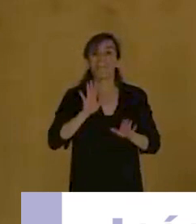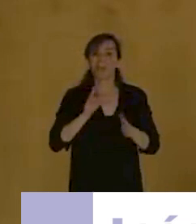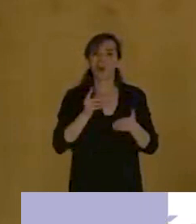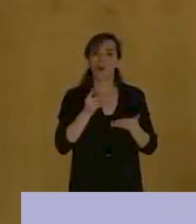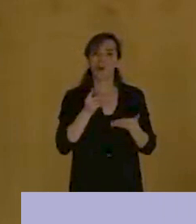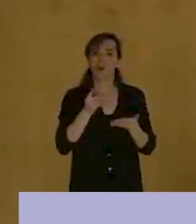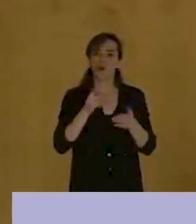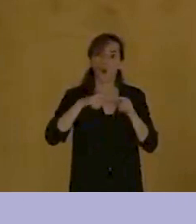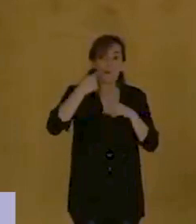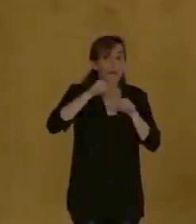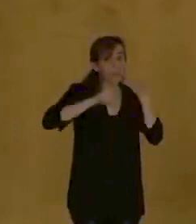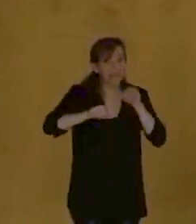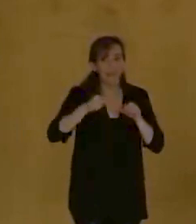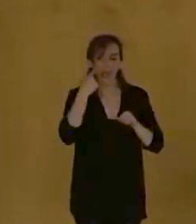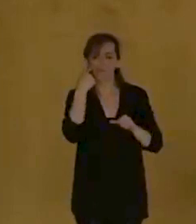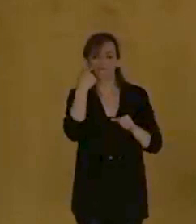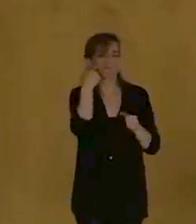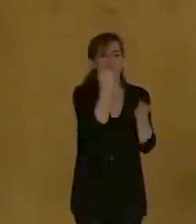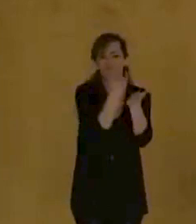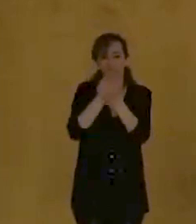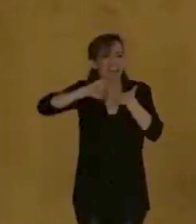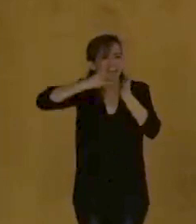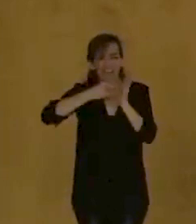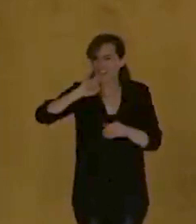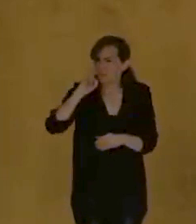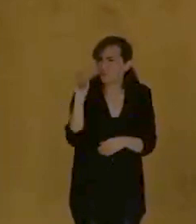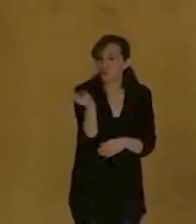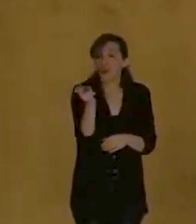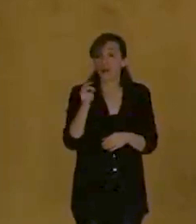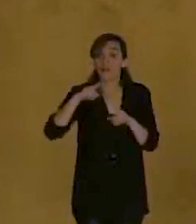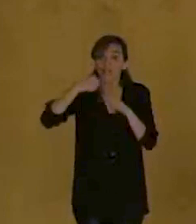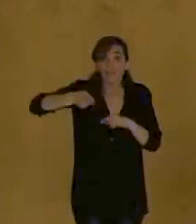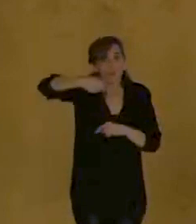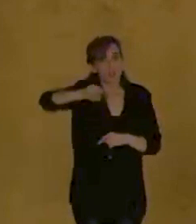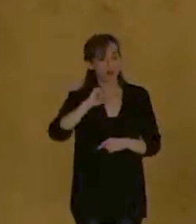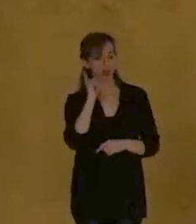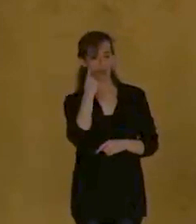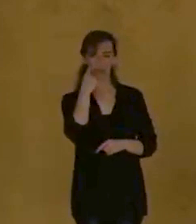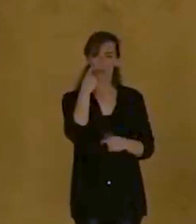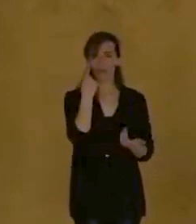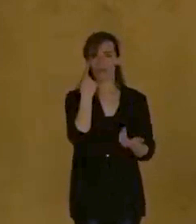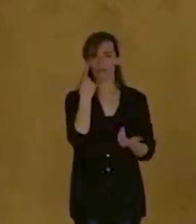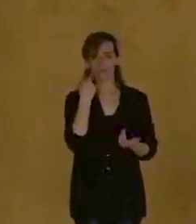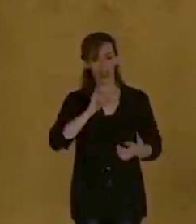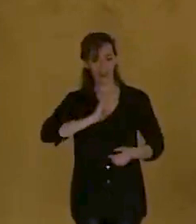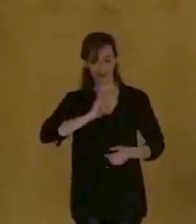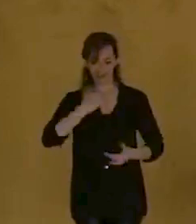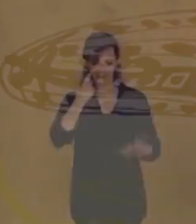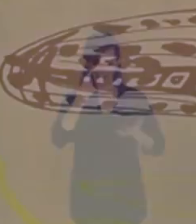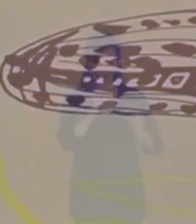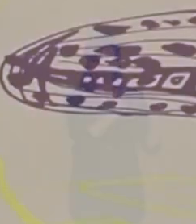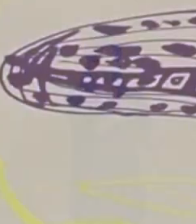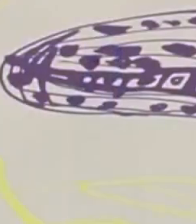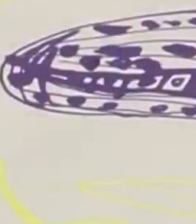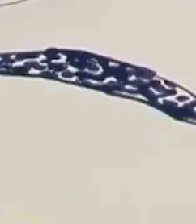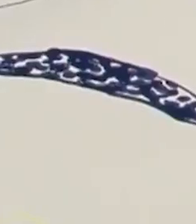ahí les hacemos experimentar con todo tipo de técnicas para que ellos descubran una cosa, ¿no?, la identidad artística que ellos tienen,